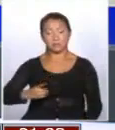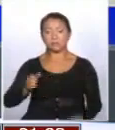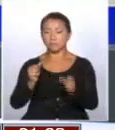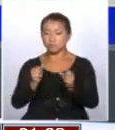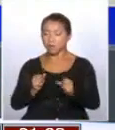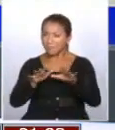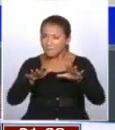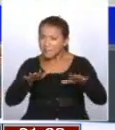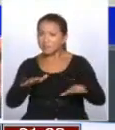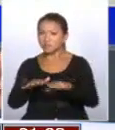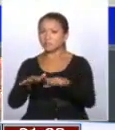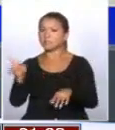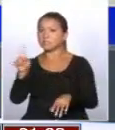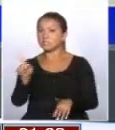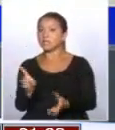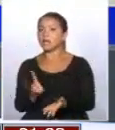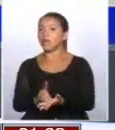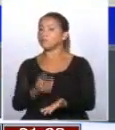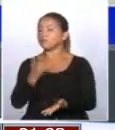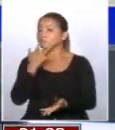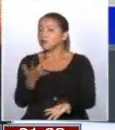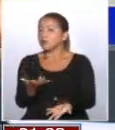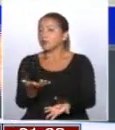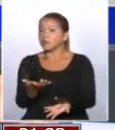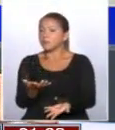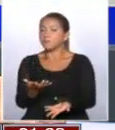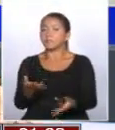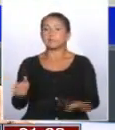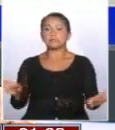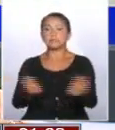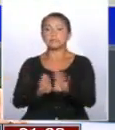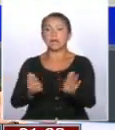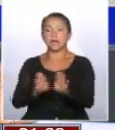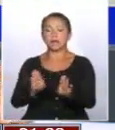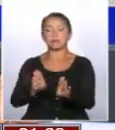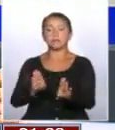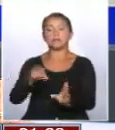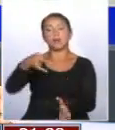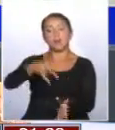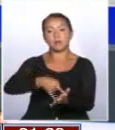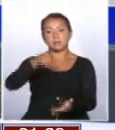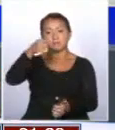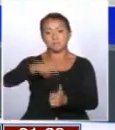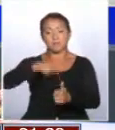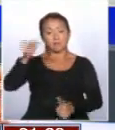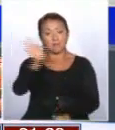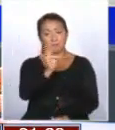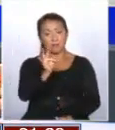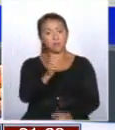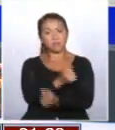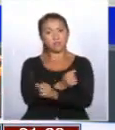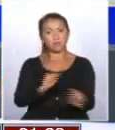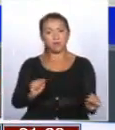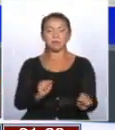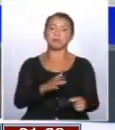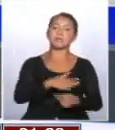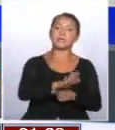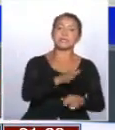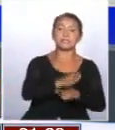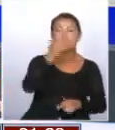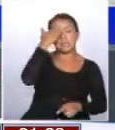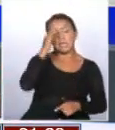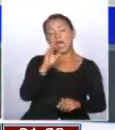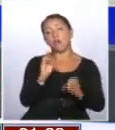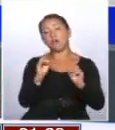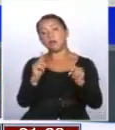alguna presión al Senado? Porque usted ha señalado esto de cerrar el Congreso durante el mes de febrero pudiera ya no ocurrir y ser 15 días, por lo tanto van a